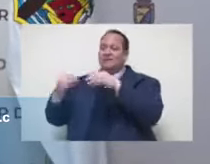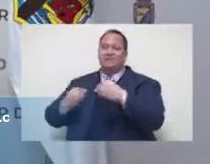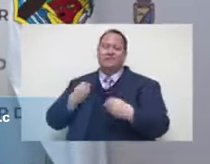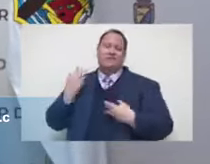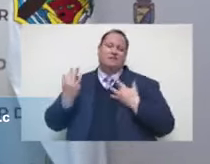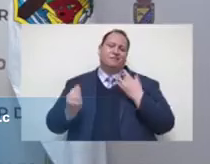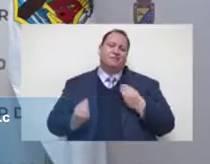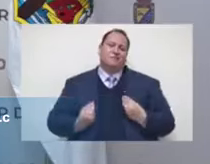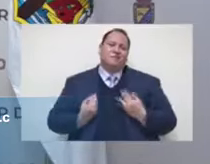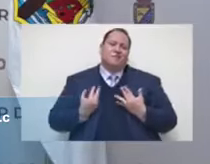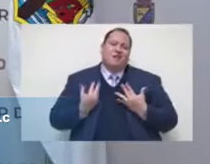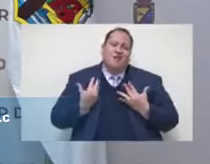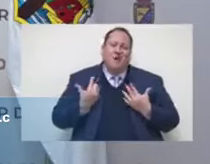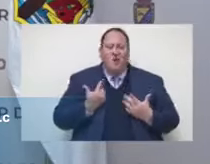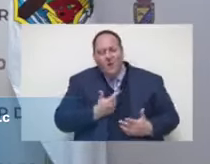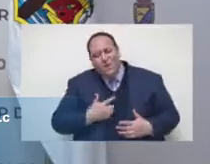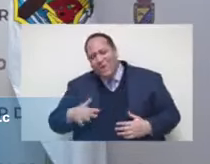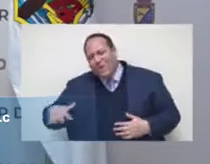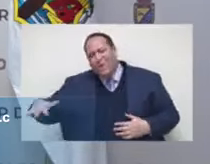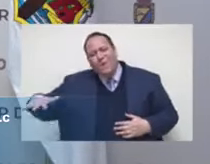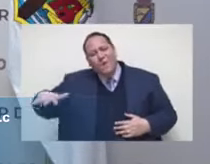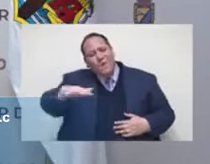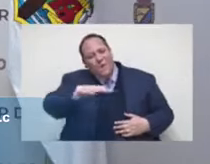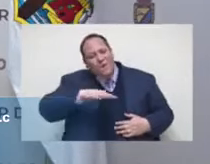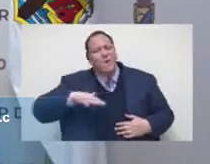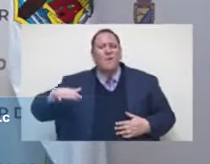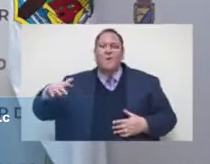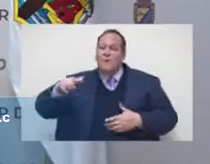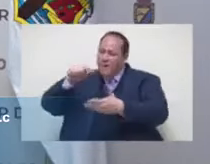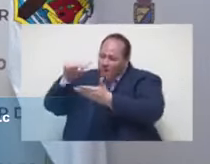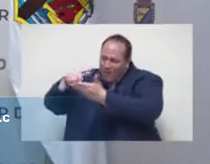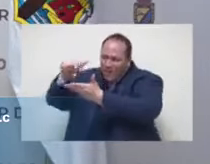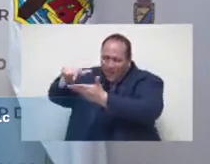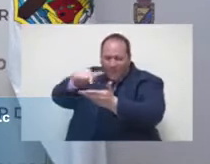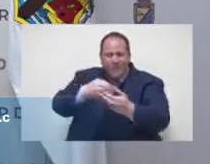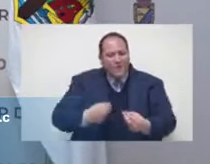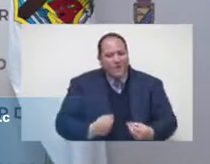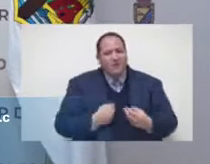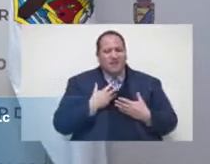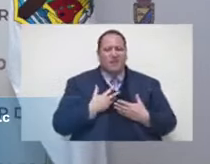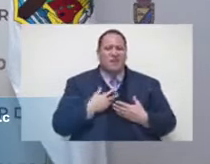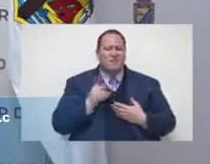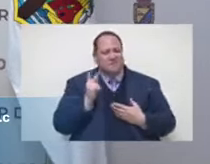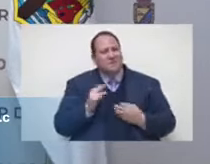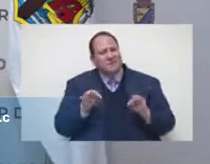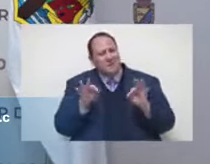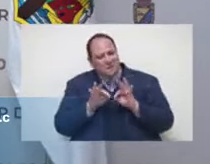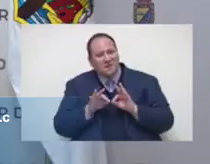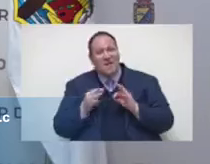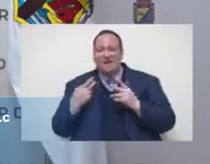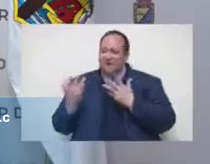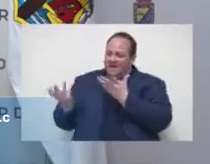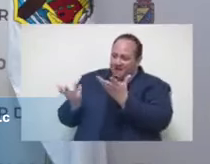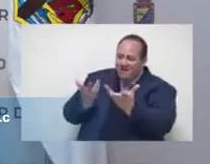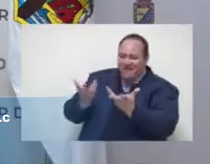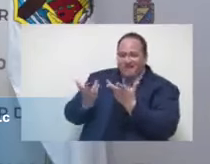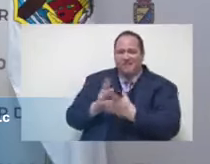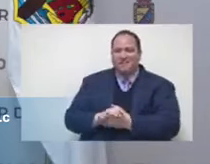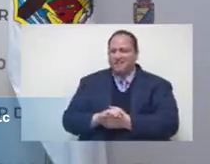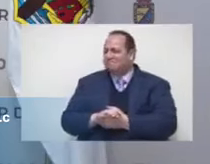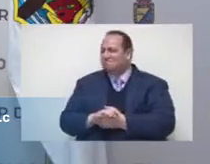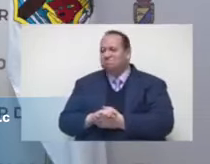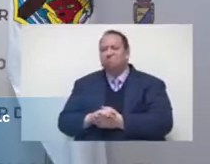disfrutarlos y puedan gozar del espacio público y sobre todo con la participación de ciudadanos que